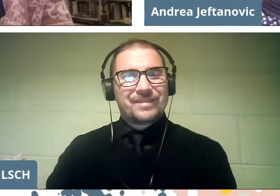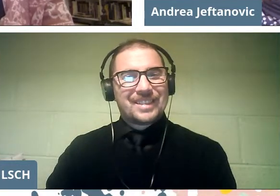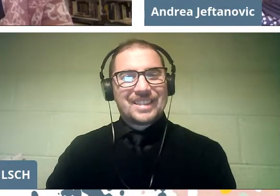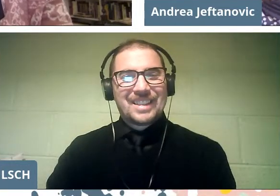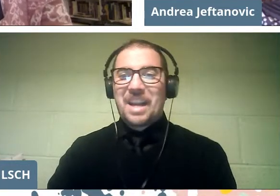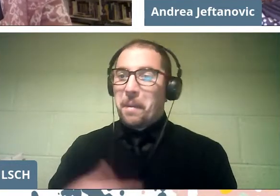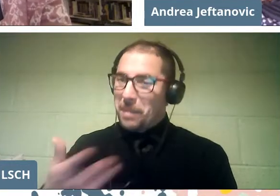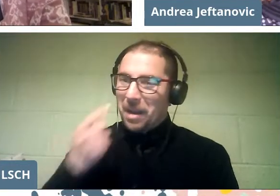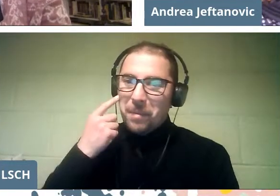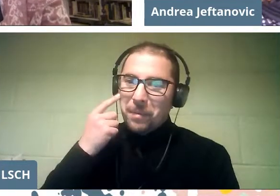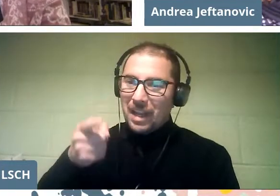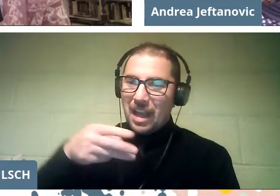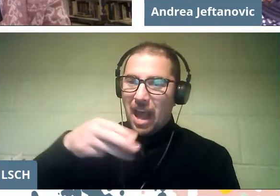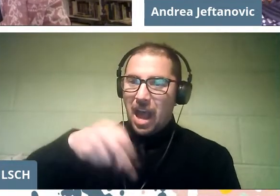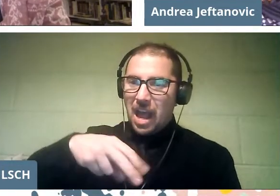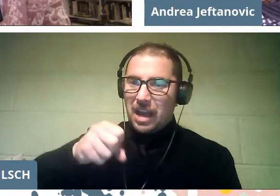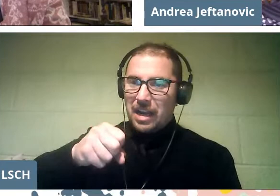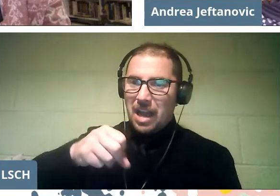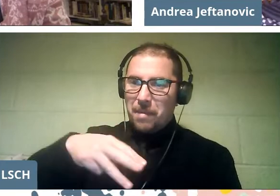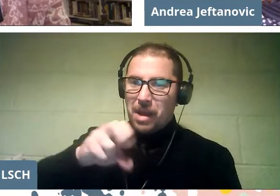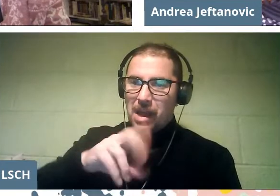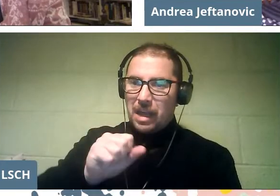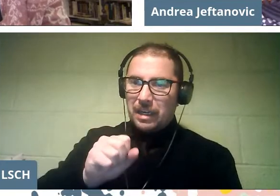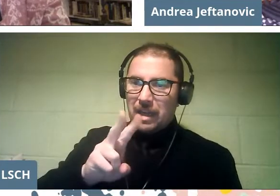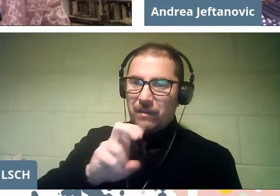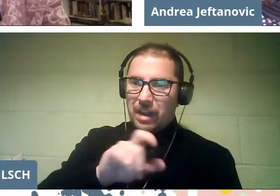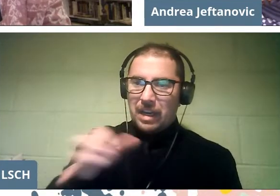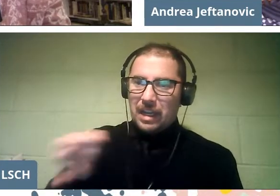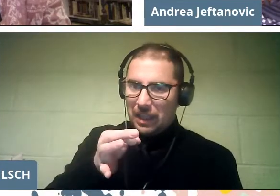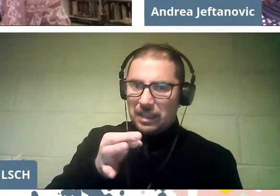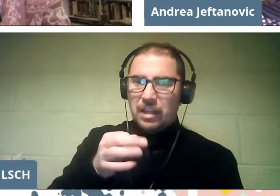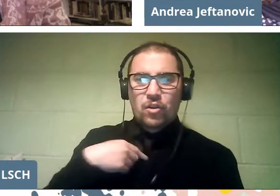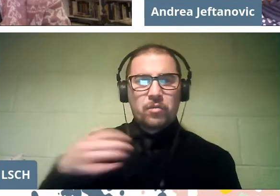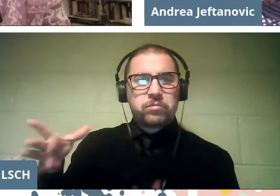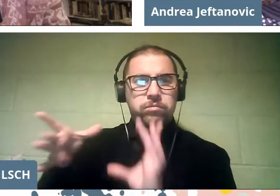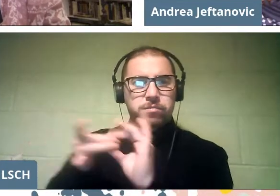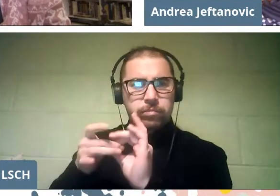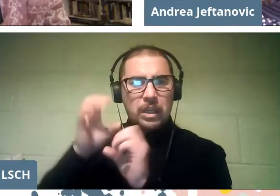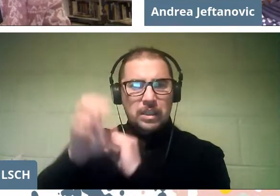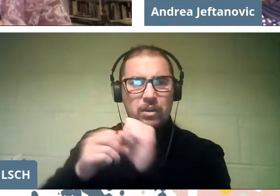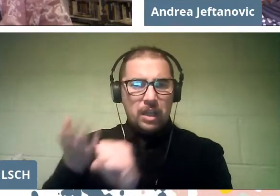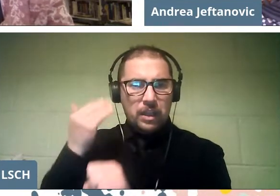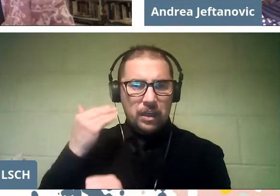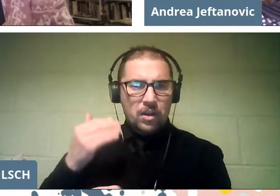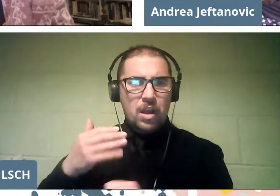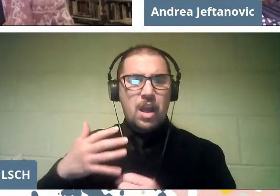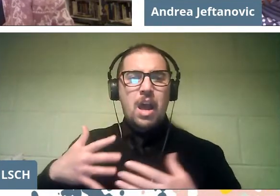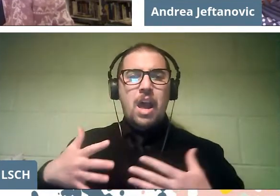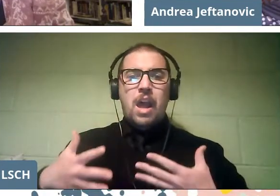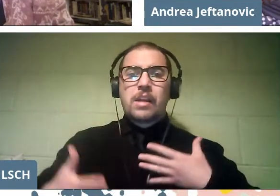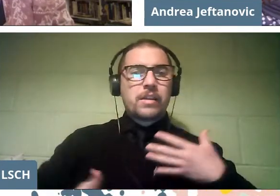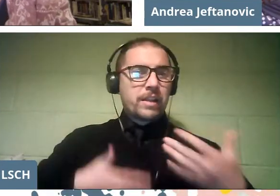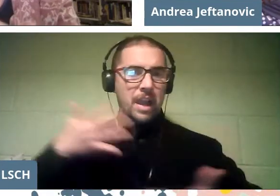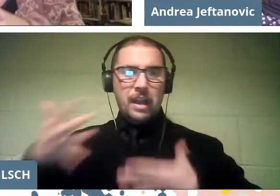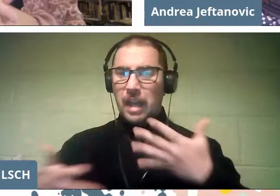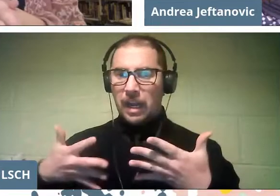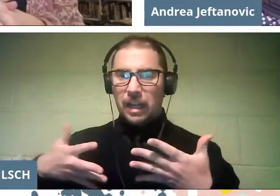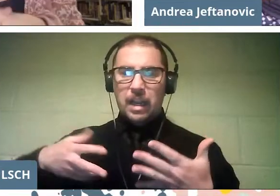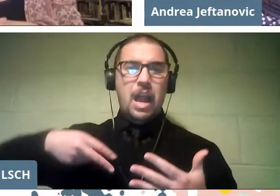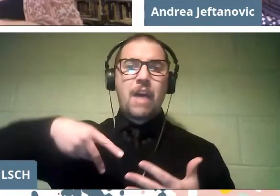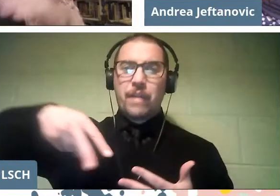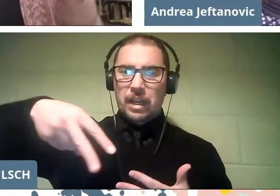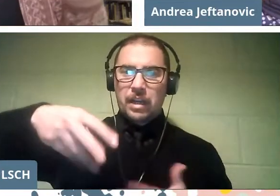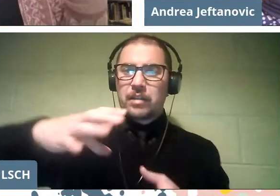aquí Ana María Berrilli dice: rescato del ciclo anterior de Edifica tu casa de danza, caminar es bailar, qué